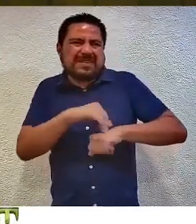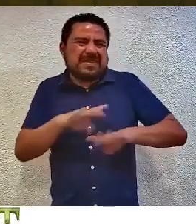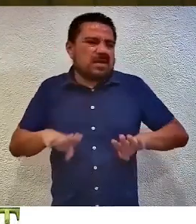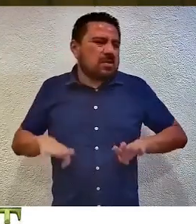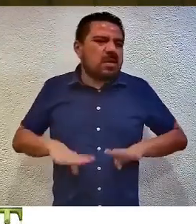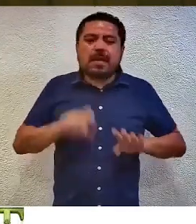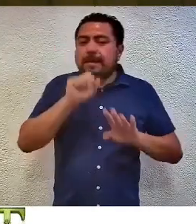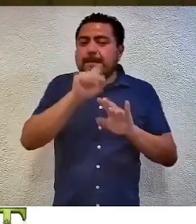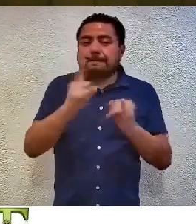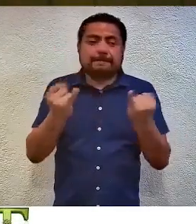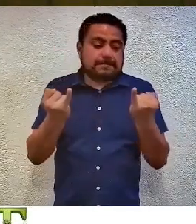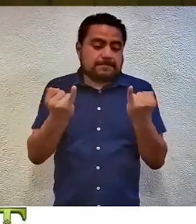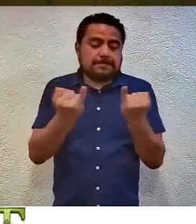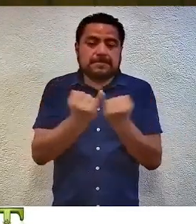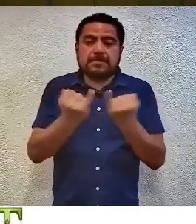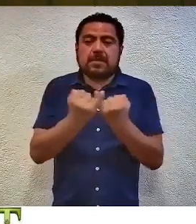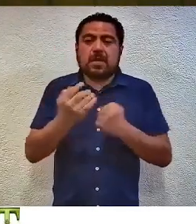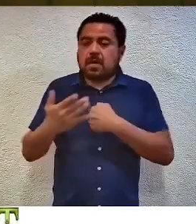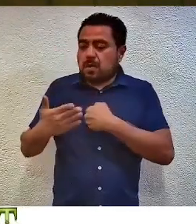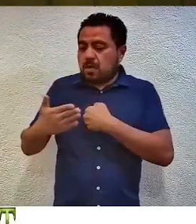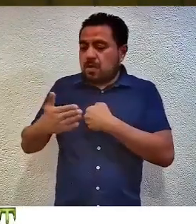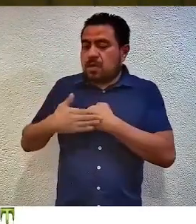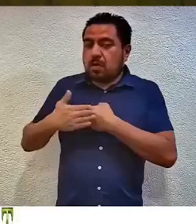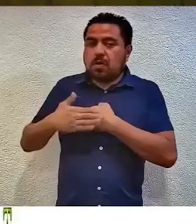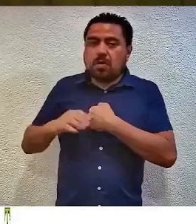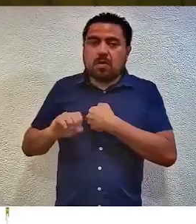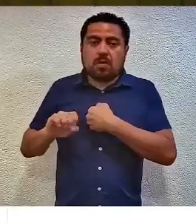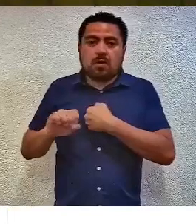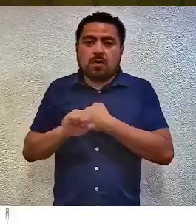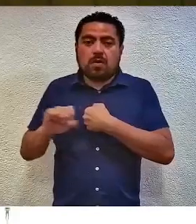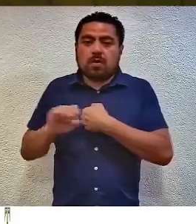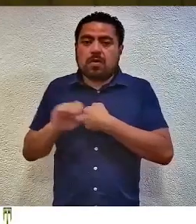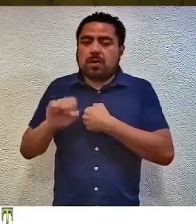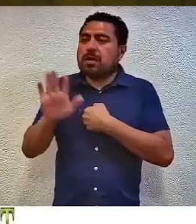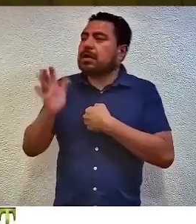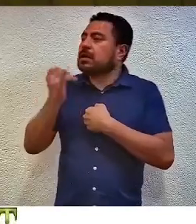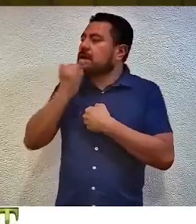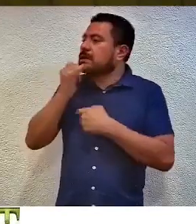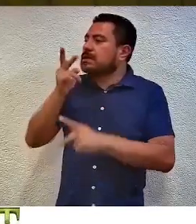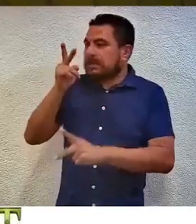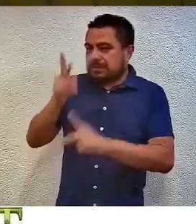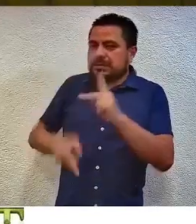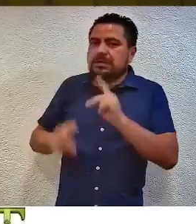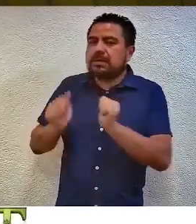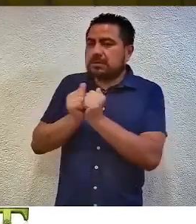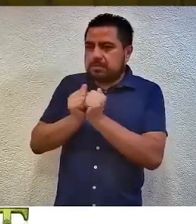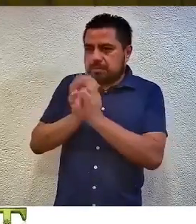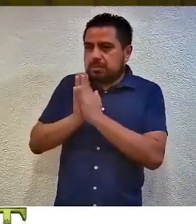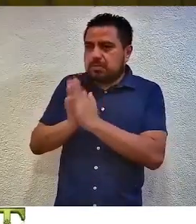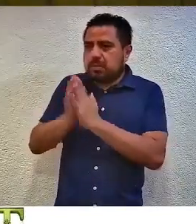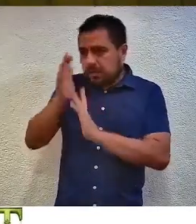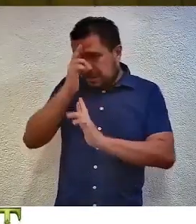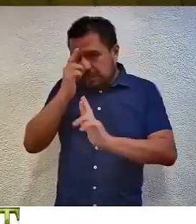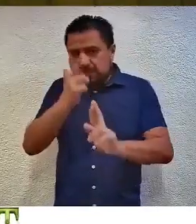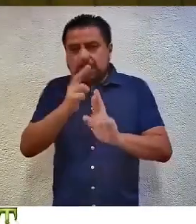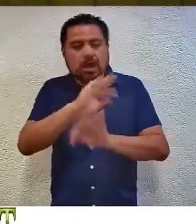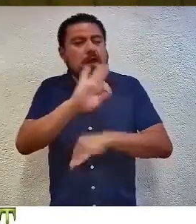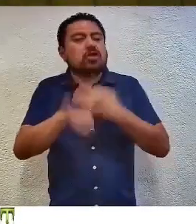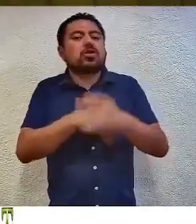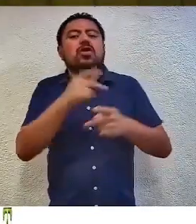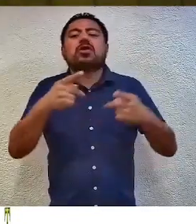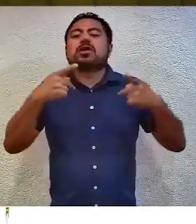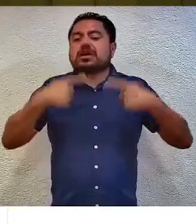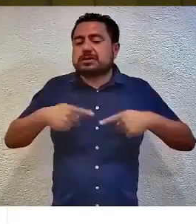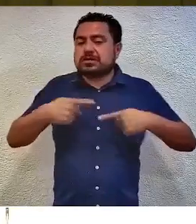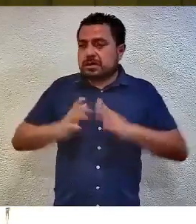igual no fui convocado, por lo tanto... Magistrado, interrumpo, pero le pido Sí. respeto para todas las personas que Adelante. enuncie, por